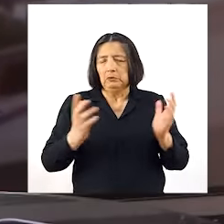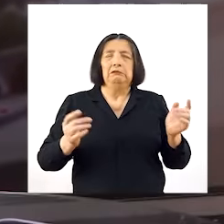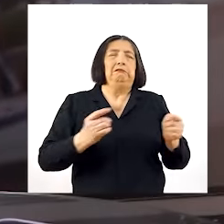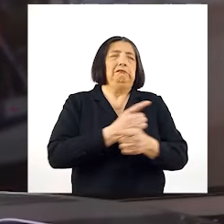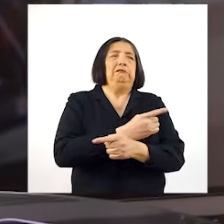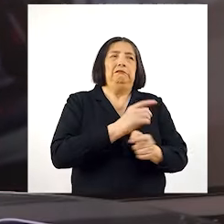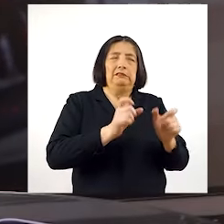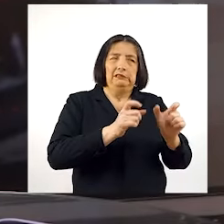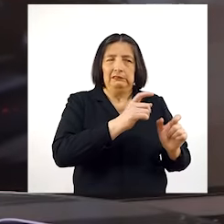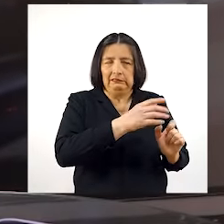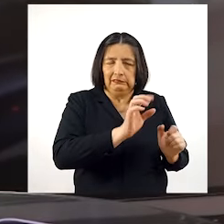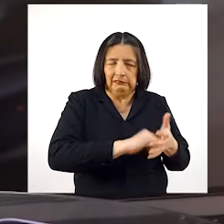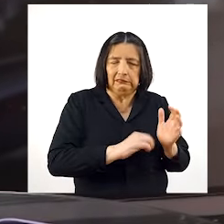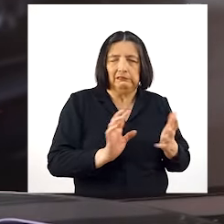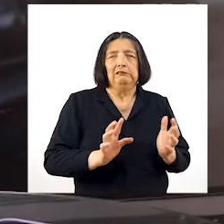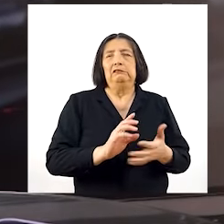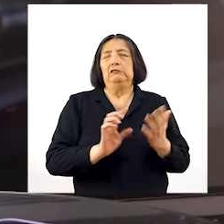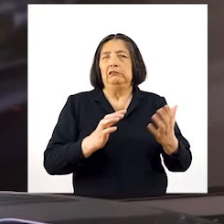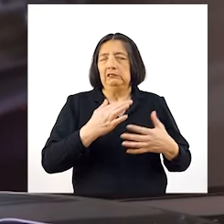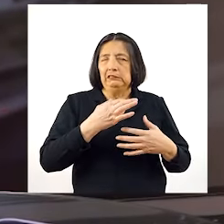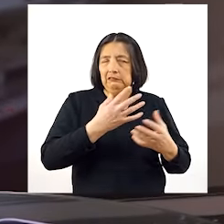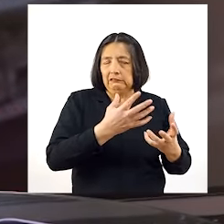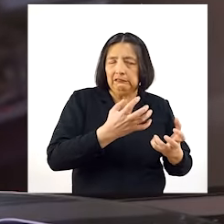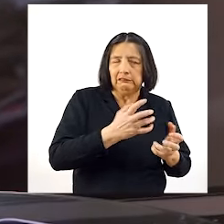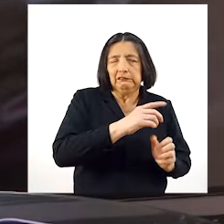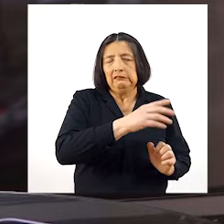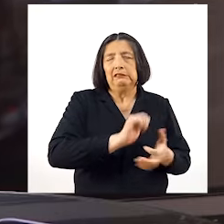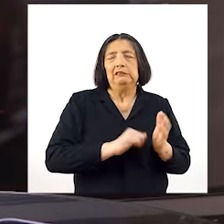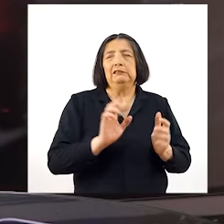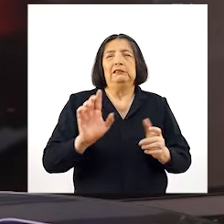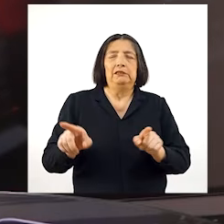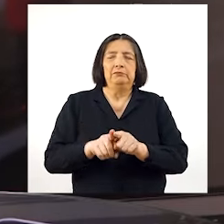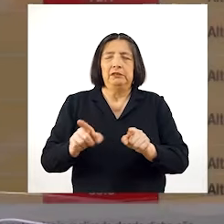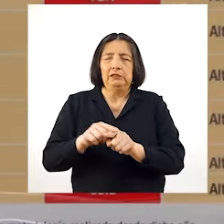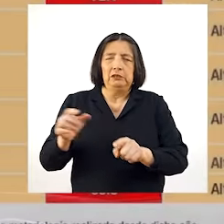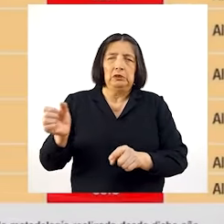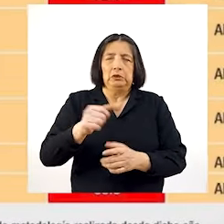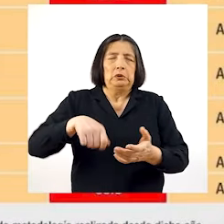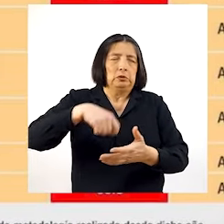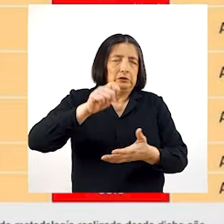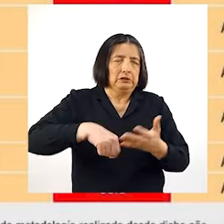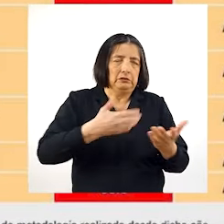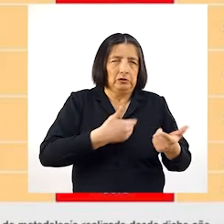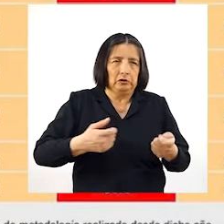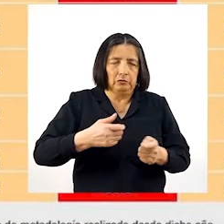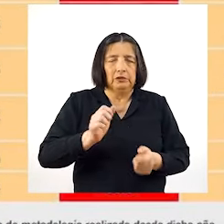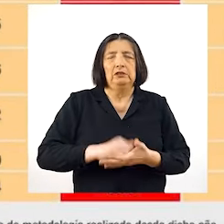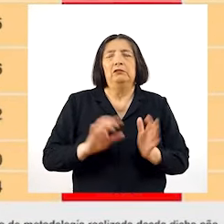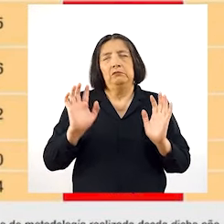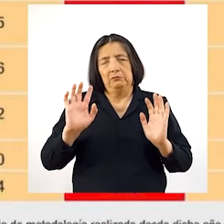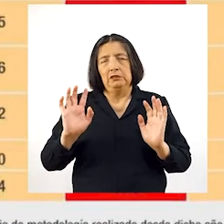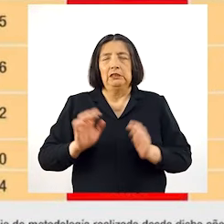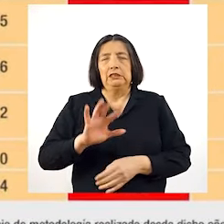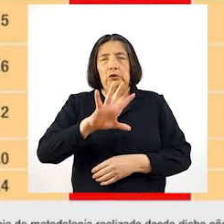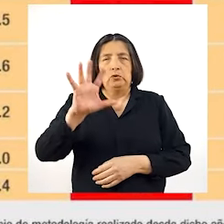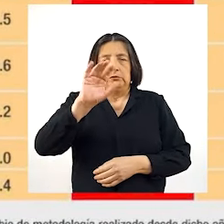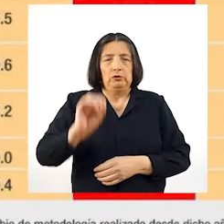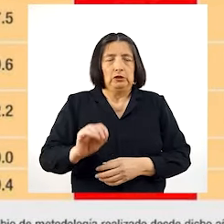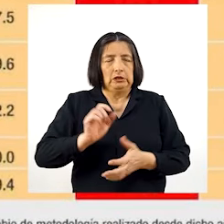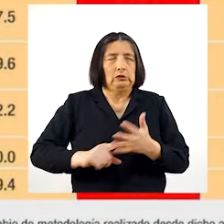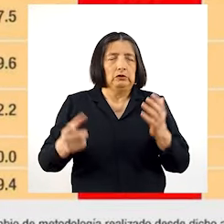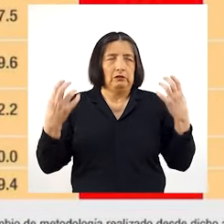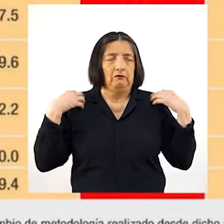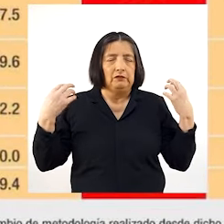posible conflicto de intereses. Lo mismo hemos encontrado en el caso de las contrataciones públicas. Fíjate que el